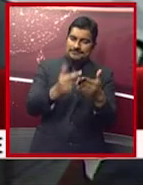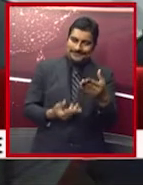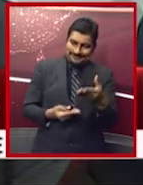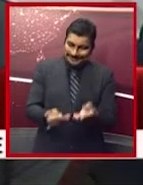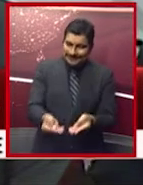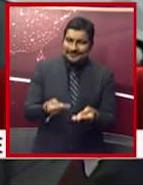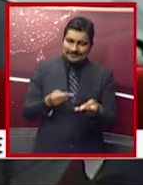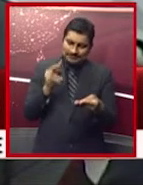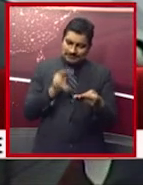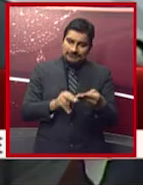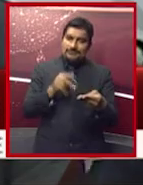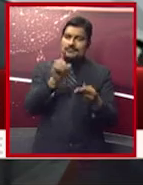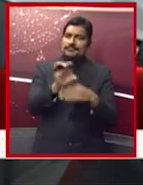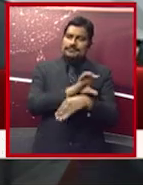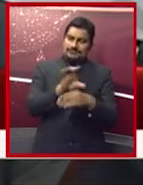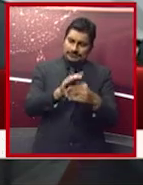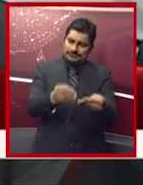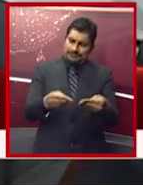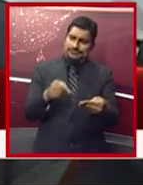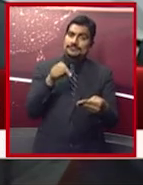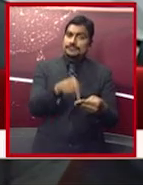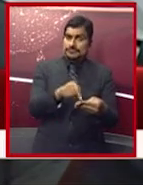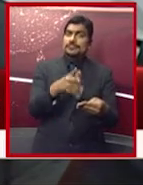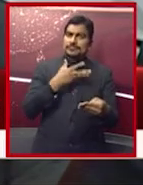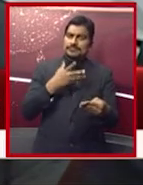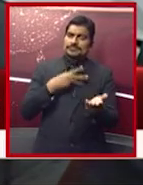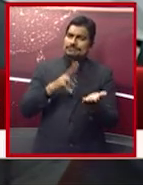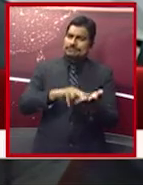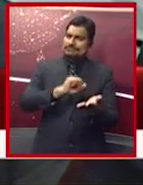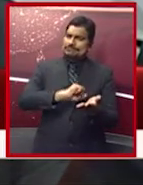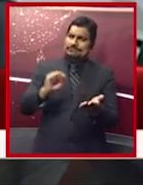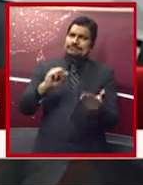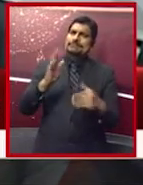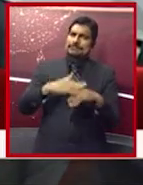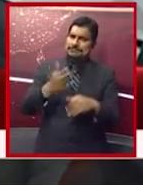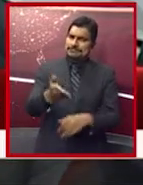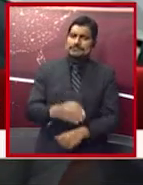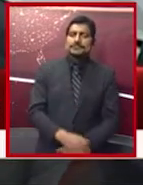eléctrica sencillamente llegan con costos más altos.